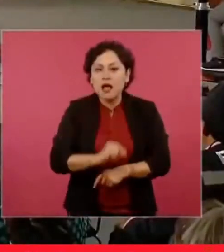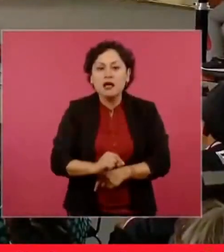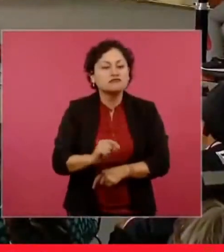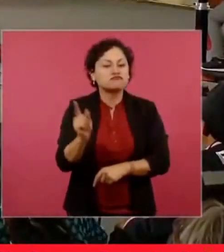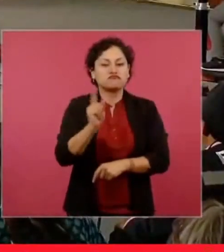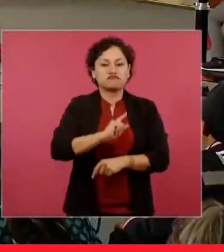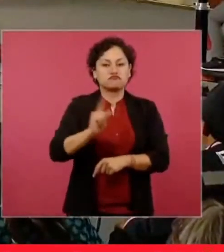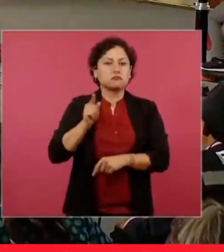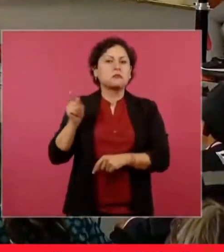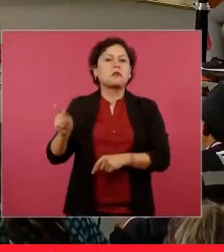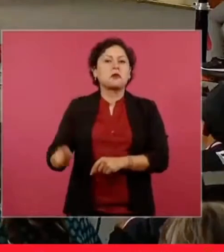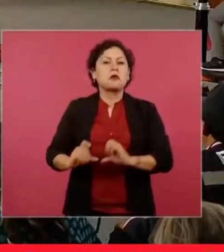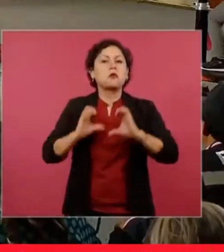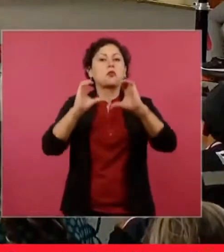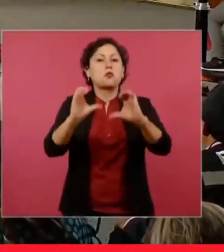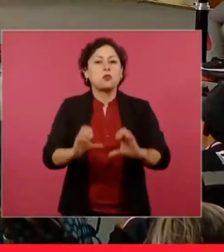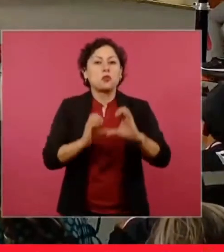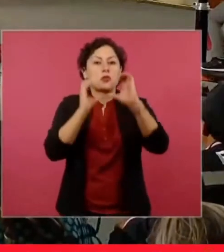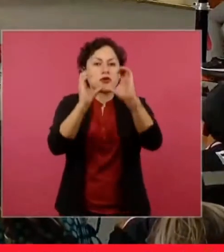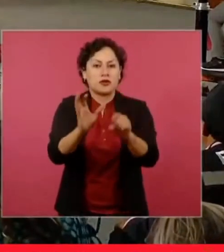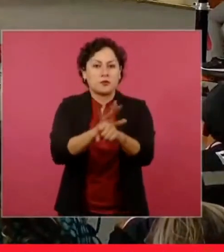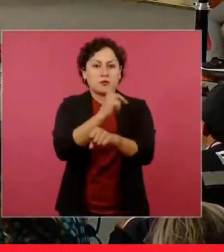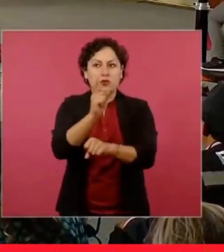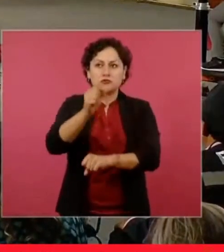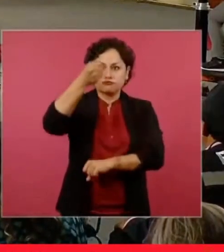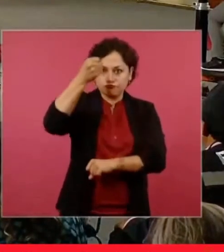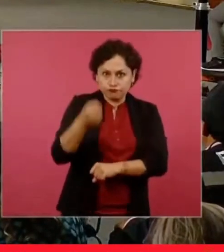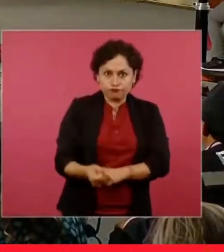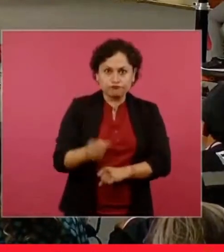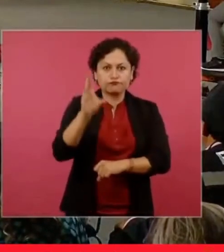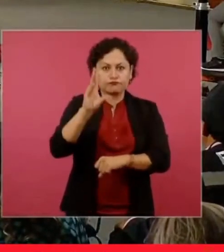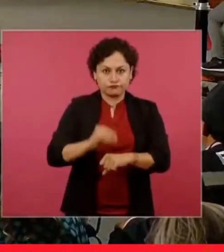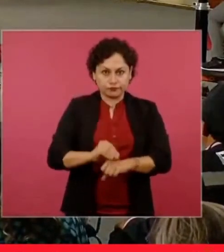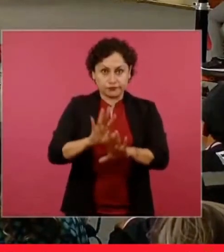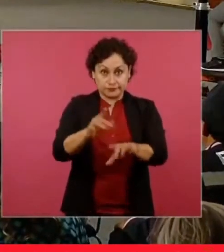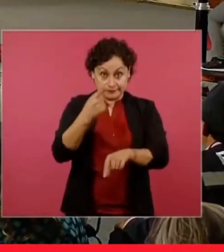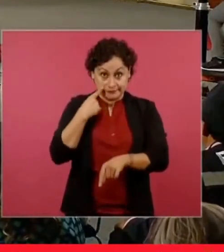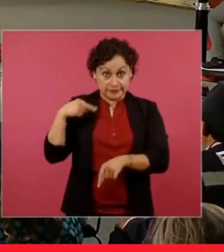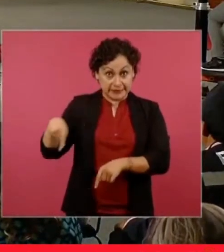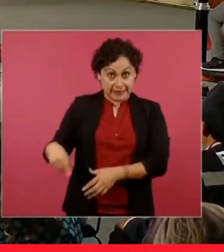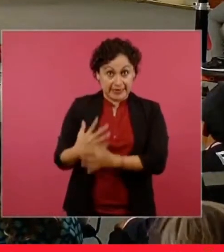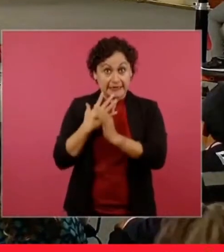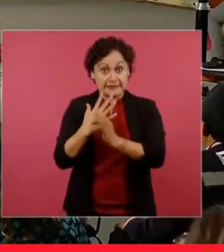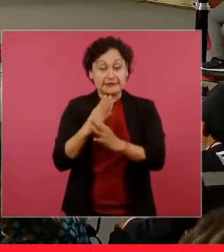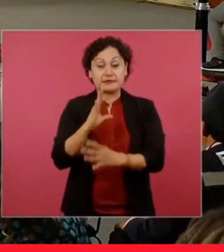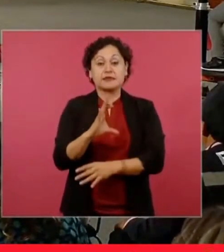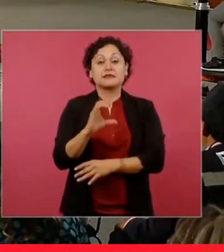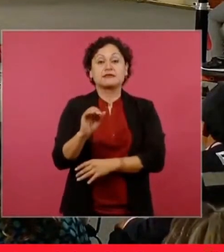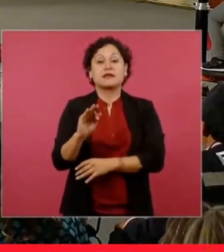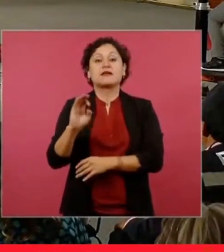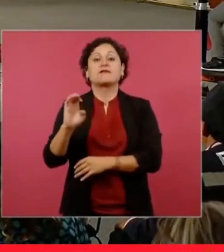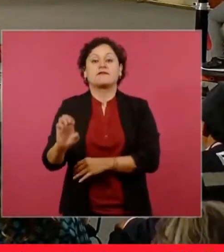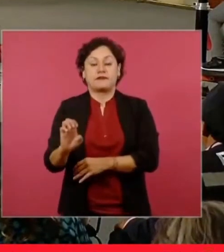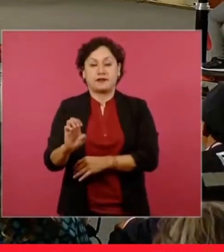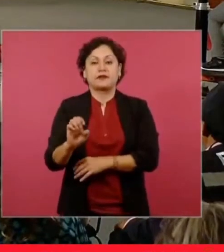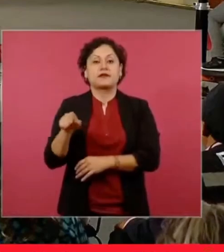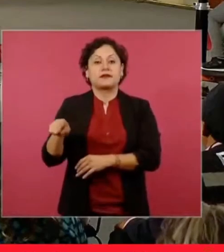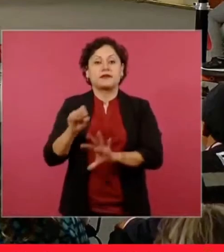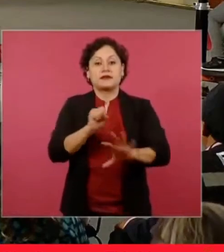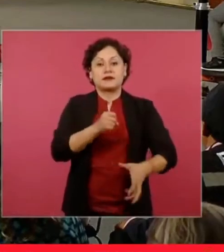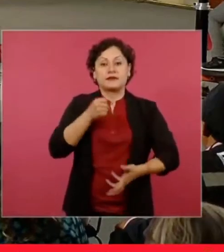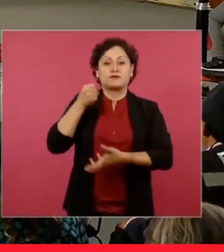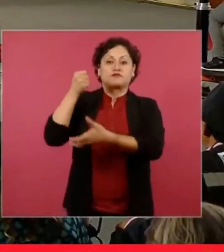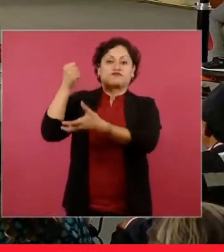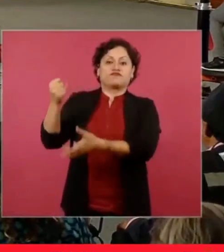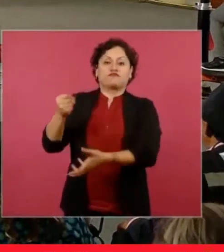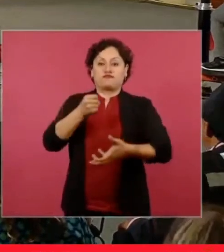otro lado, según México Evalúa, voy a citar de nuevo, la inversión total de la Comisión Federal de Electricidad ha sido